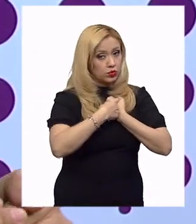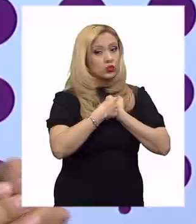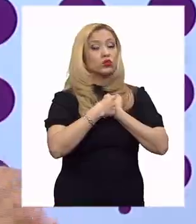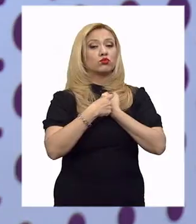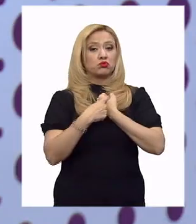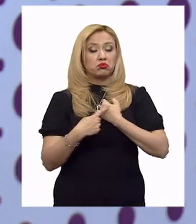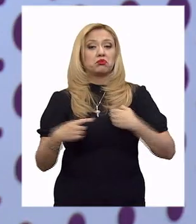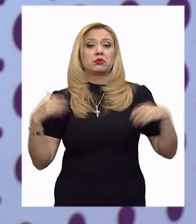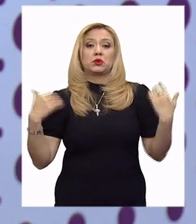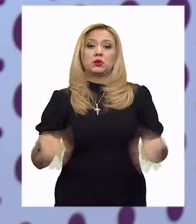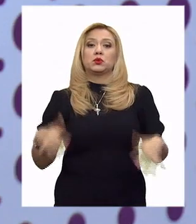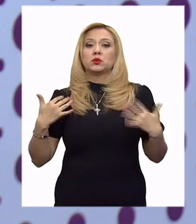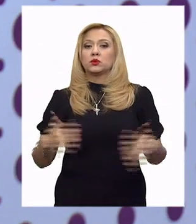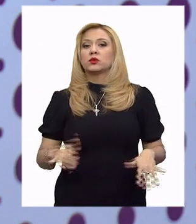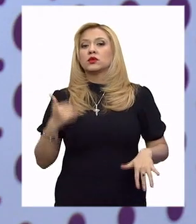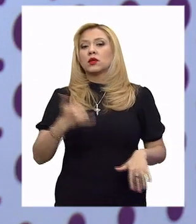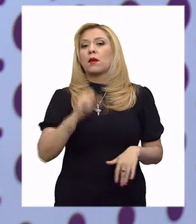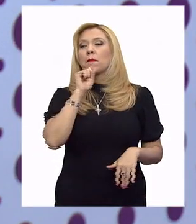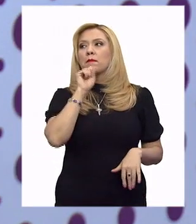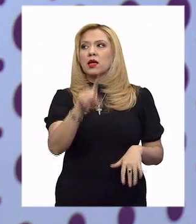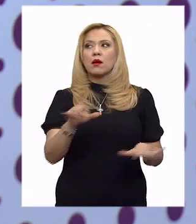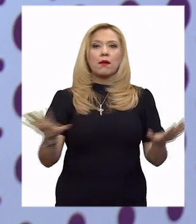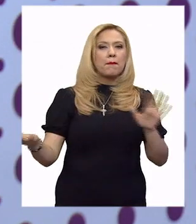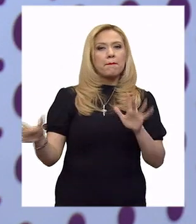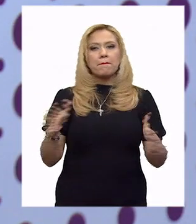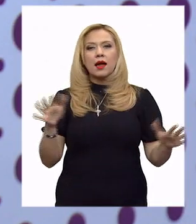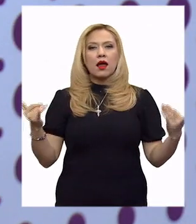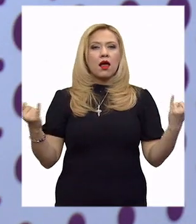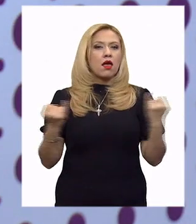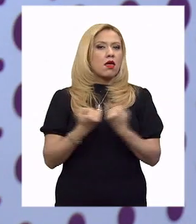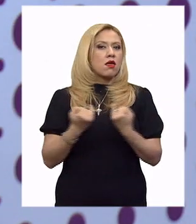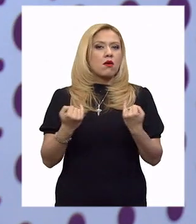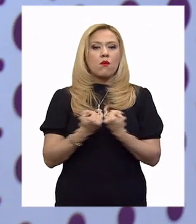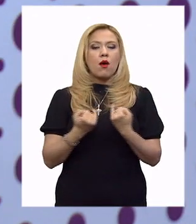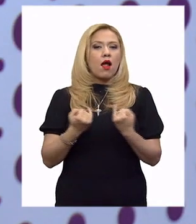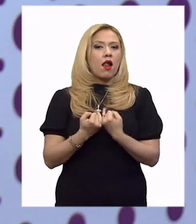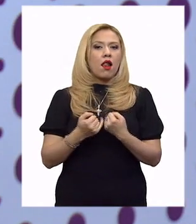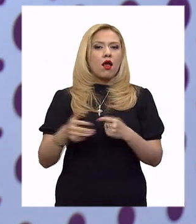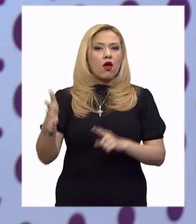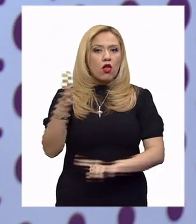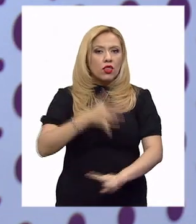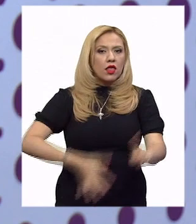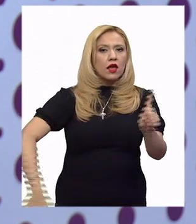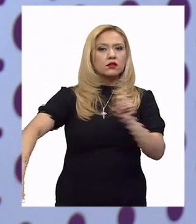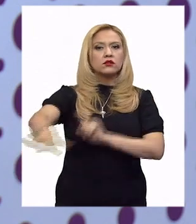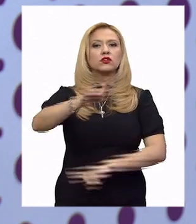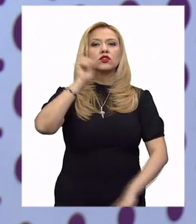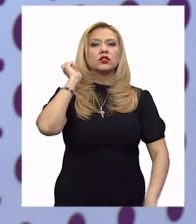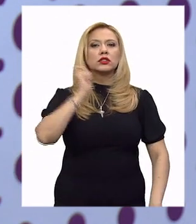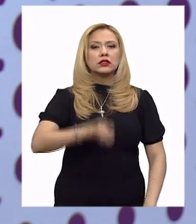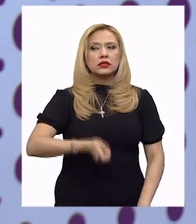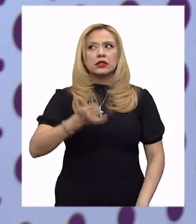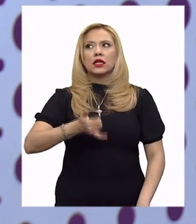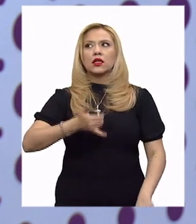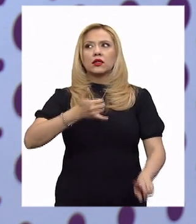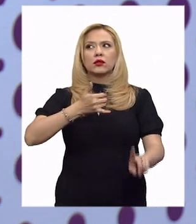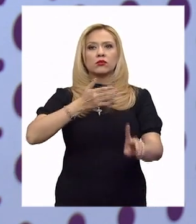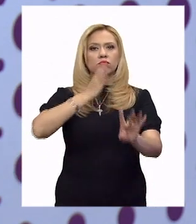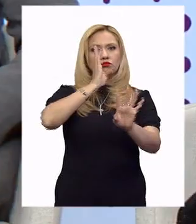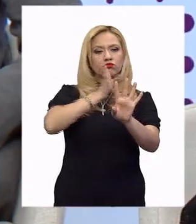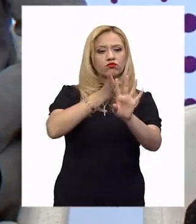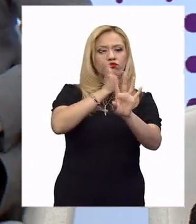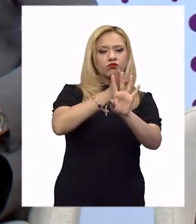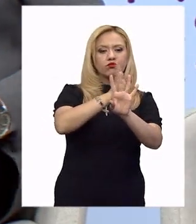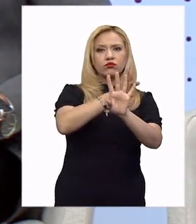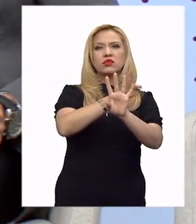maneja maneja similarmente el contexto, y también justo uno de los ejes transversales